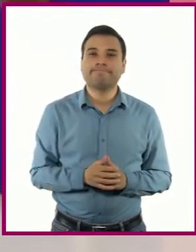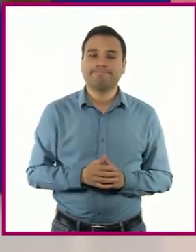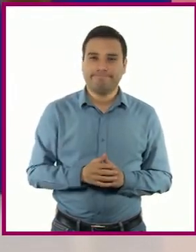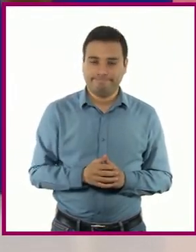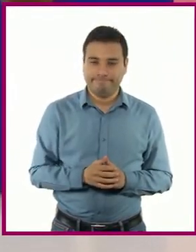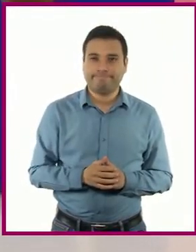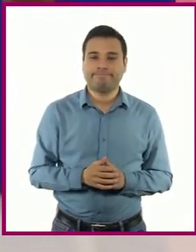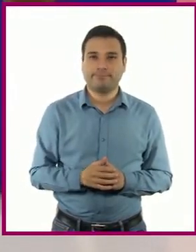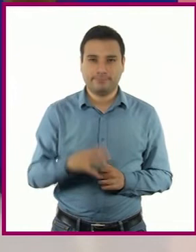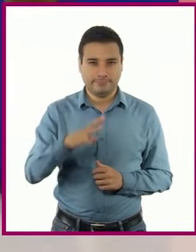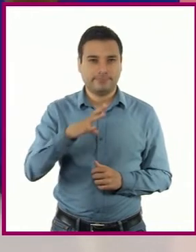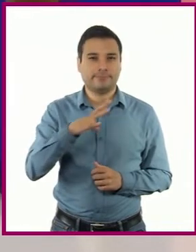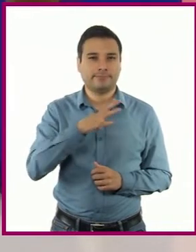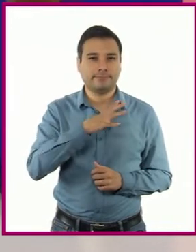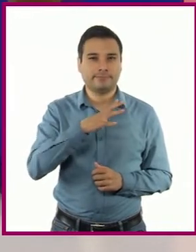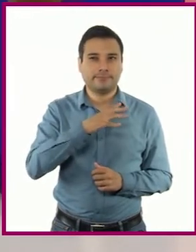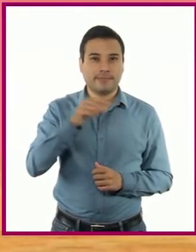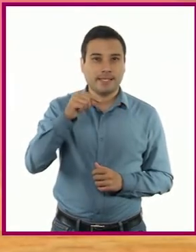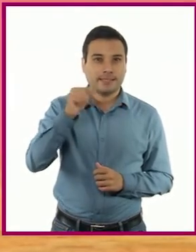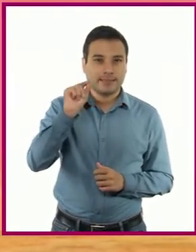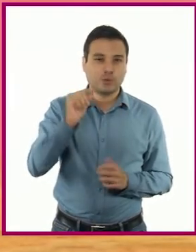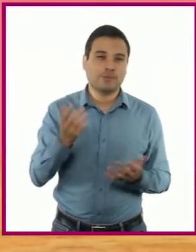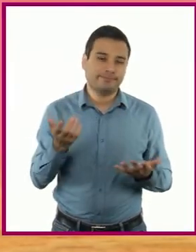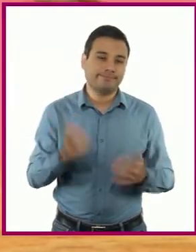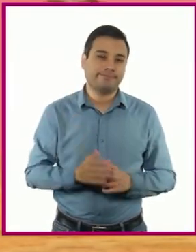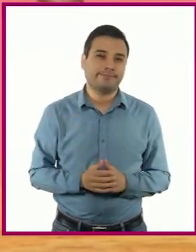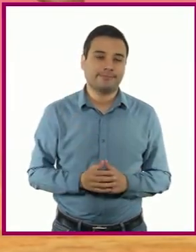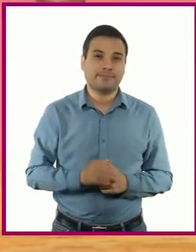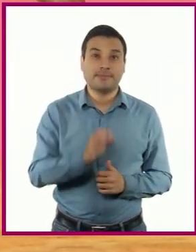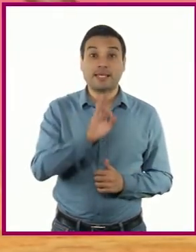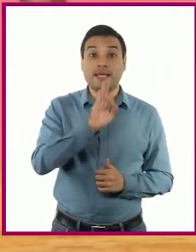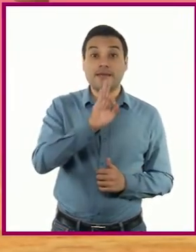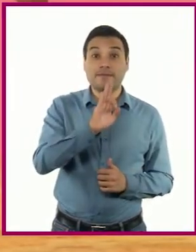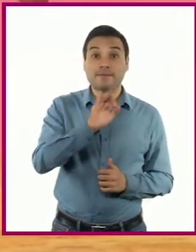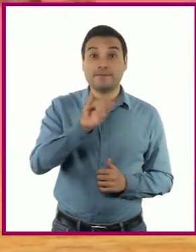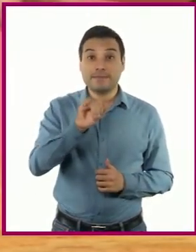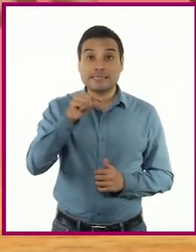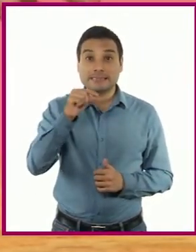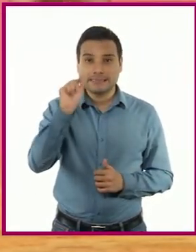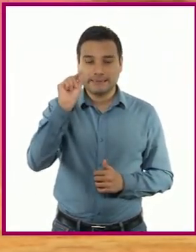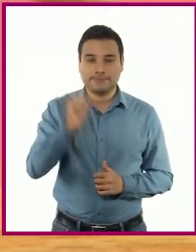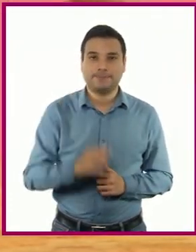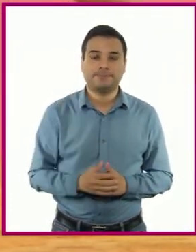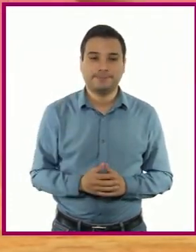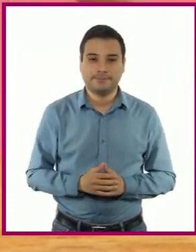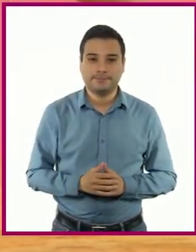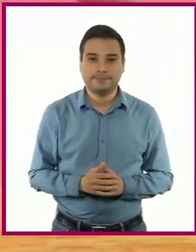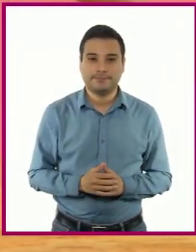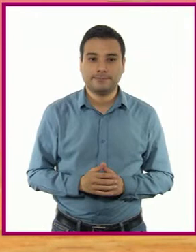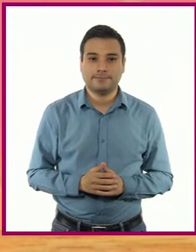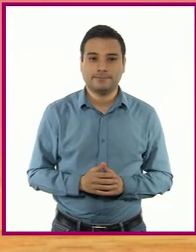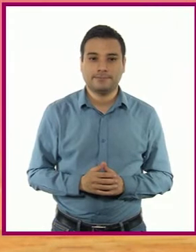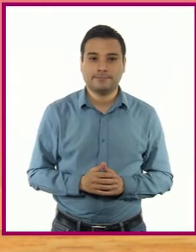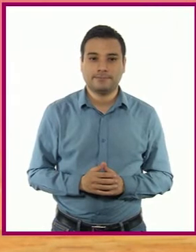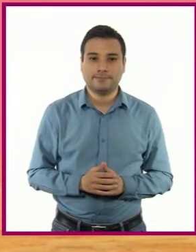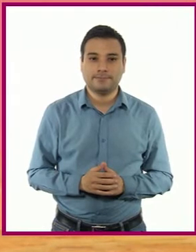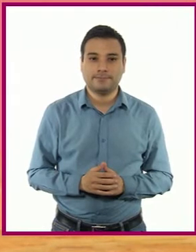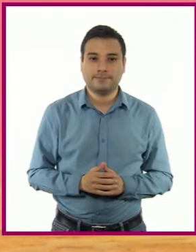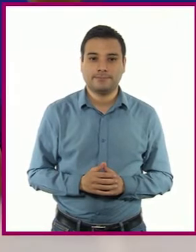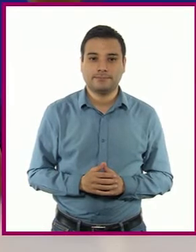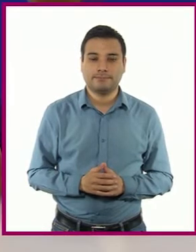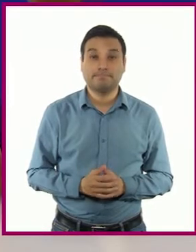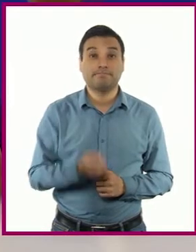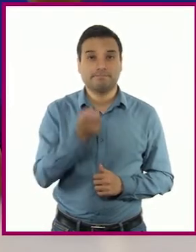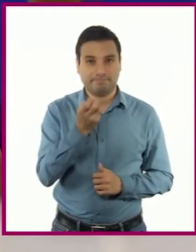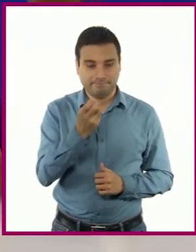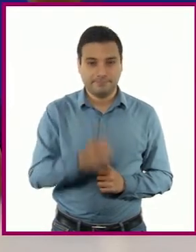Y lleva el acento en la primera letra. Fi, en fi. Fi, exacto. Porque su